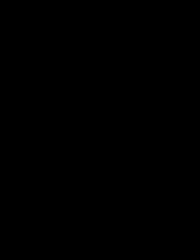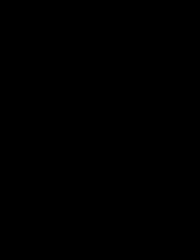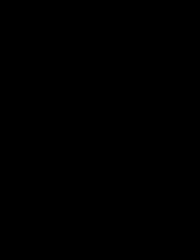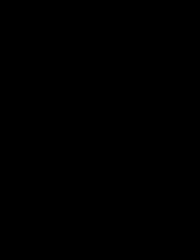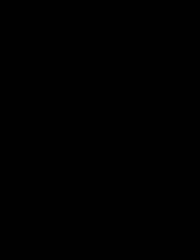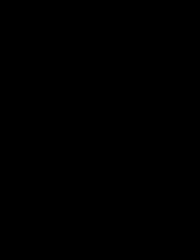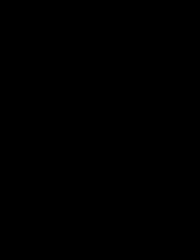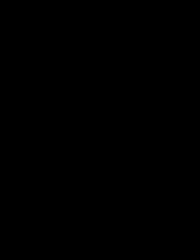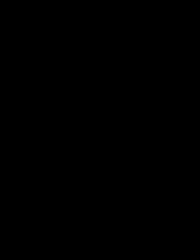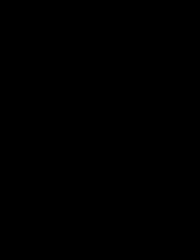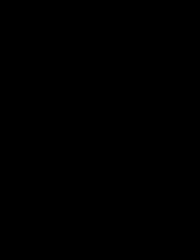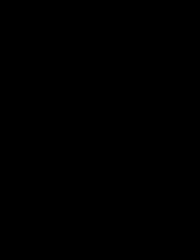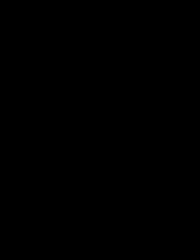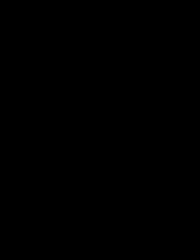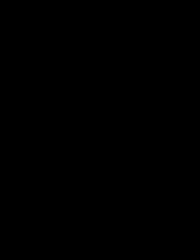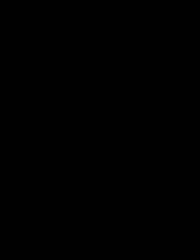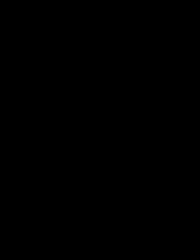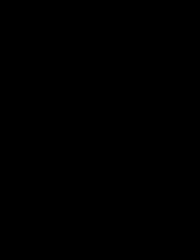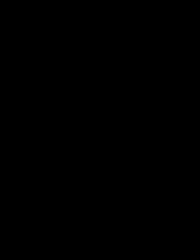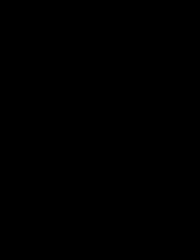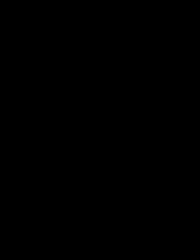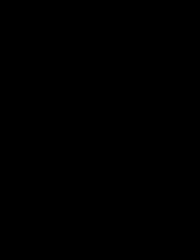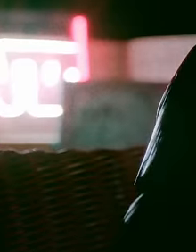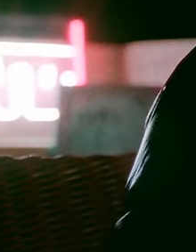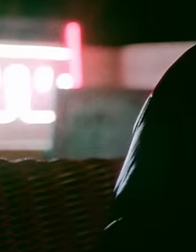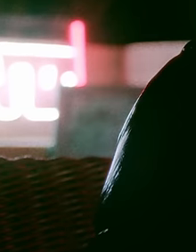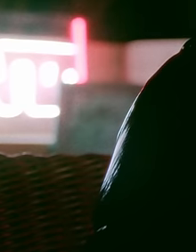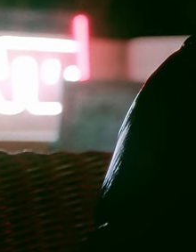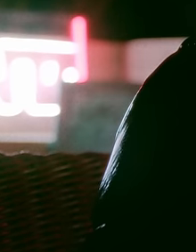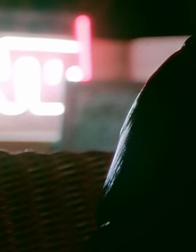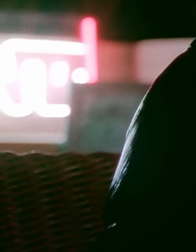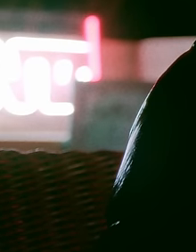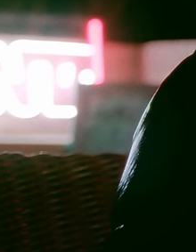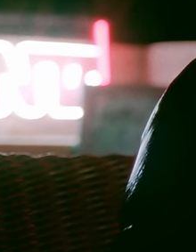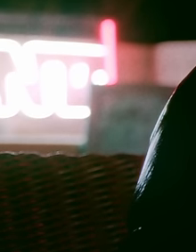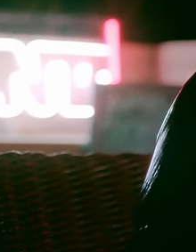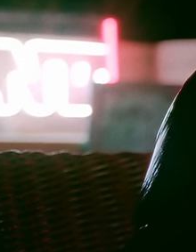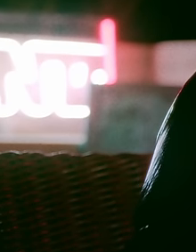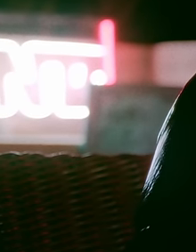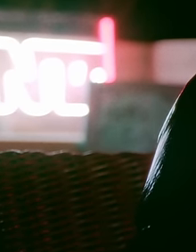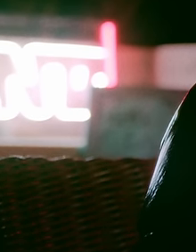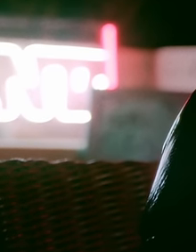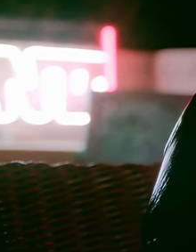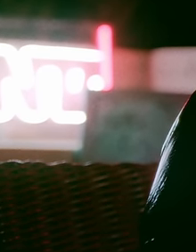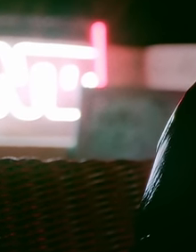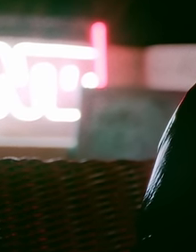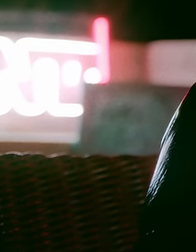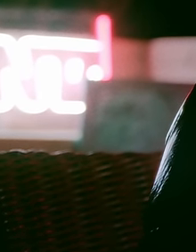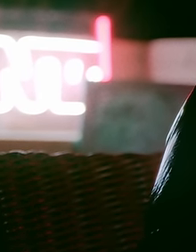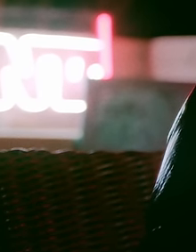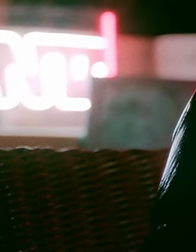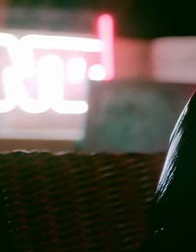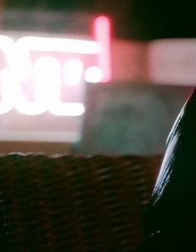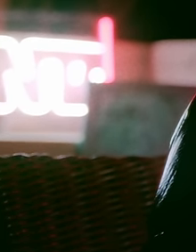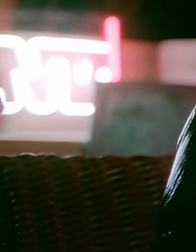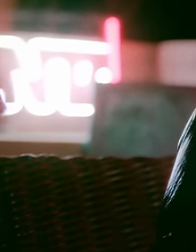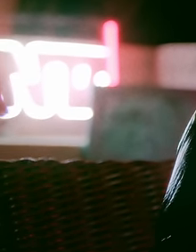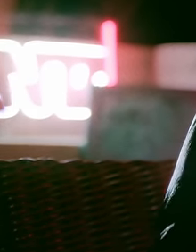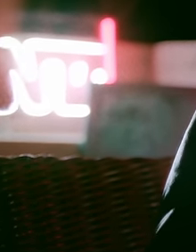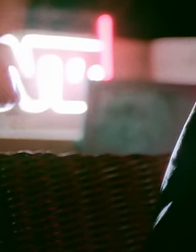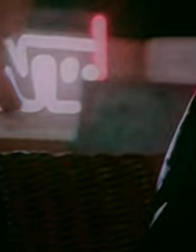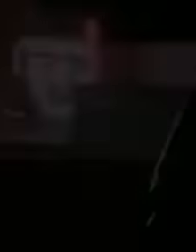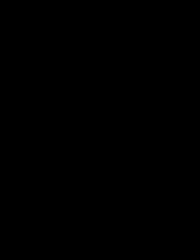aún tienes ganas, aunque lo dudo más. Porque hay personas para invitar a la tele y hay amigos para invitar a la